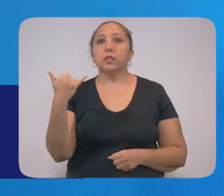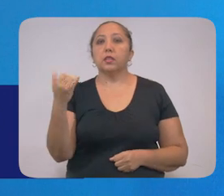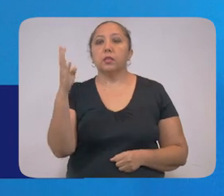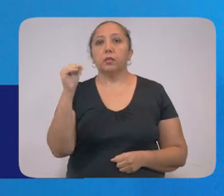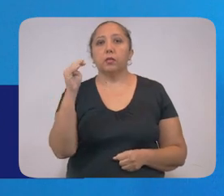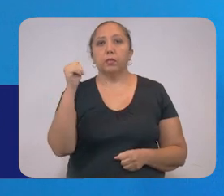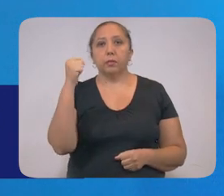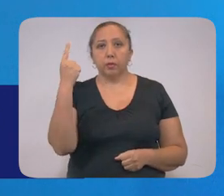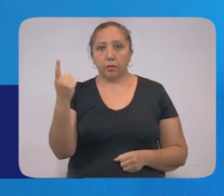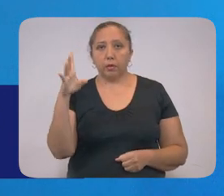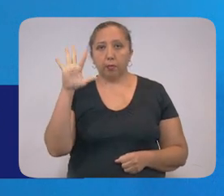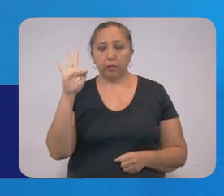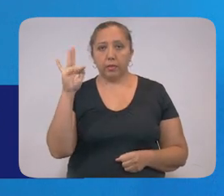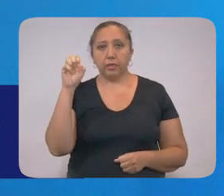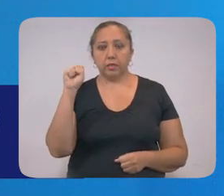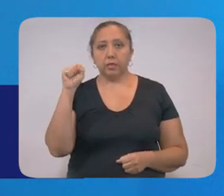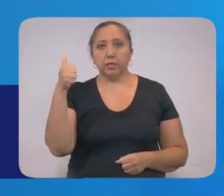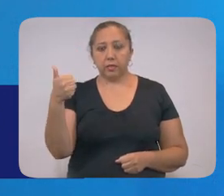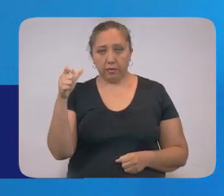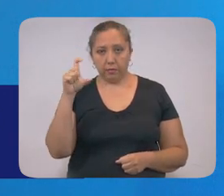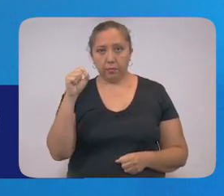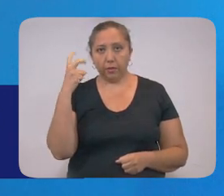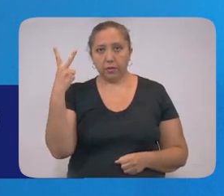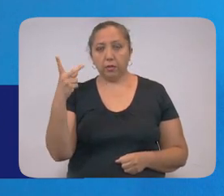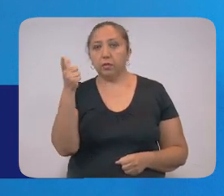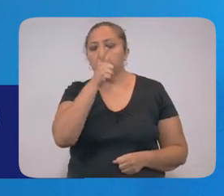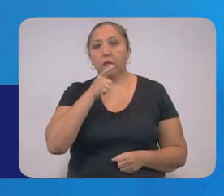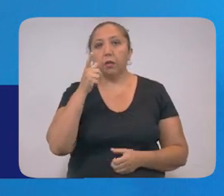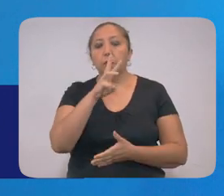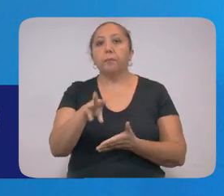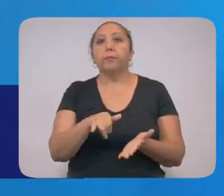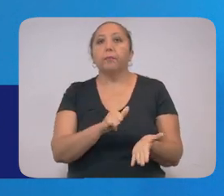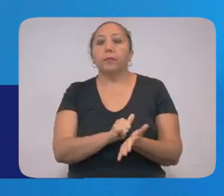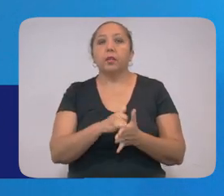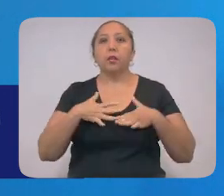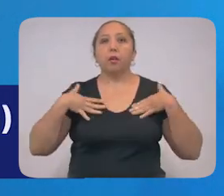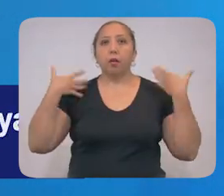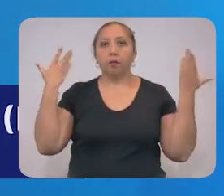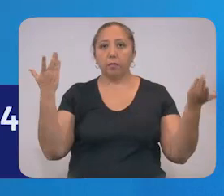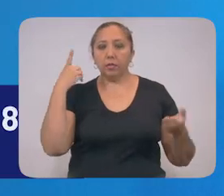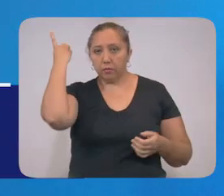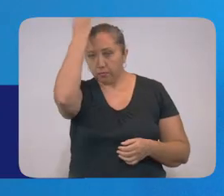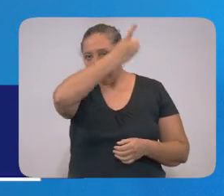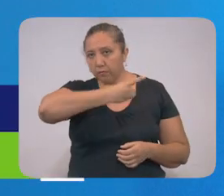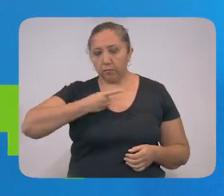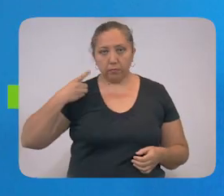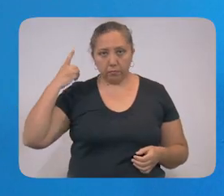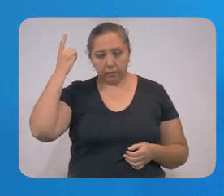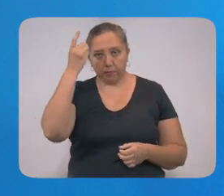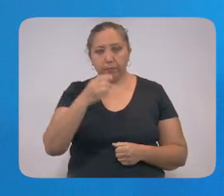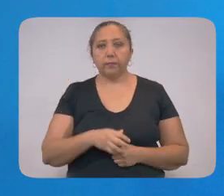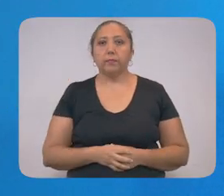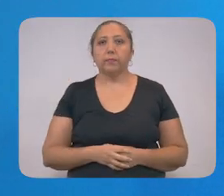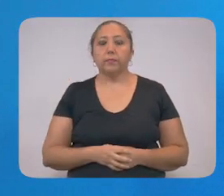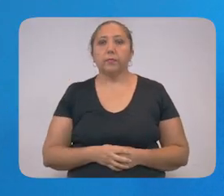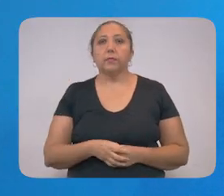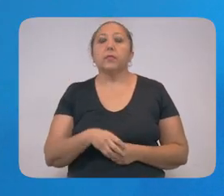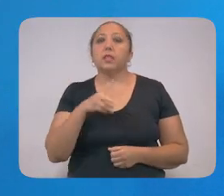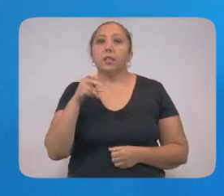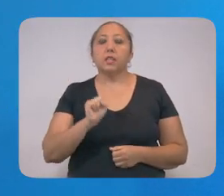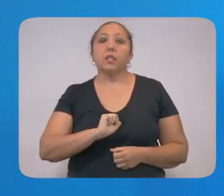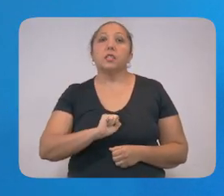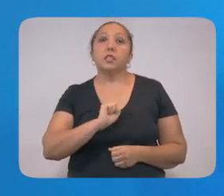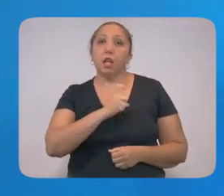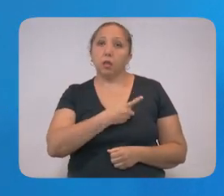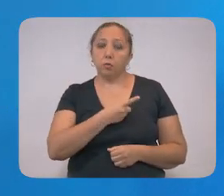9991-406622 en lengua maya ofrece un diagnóstico automatizado. El chat de la